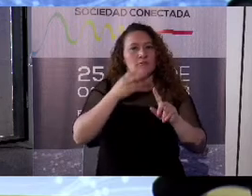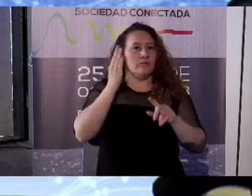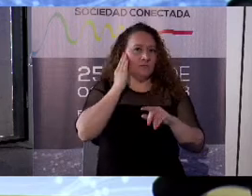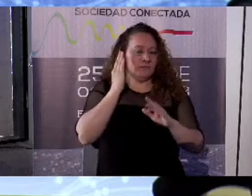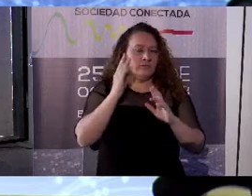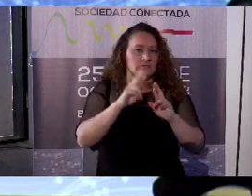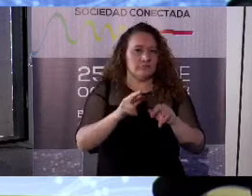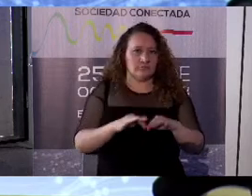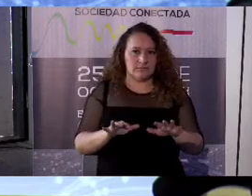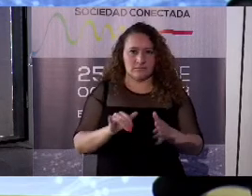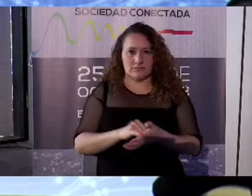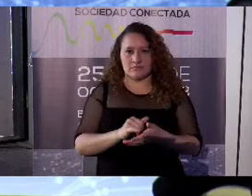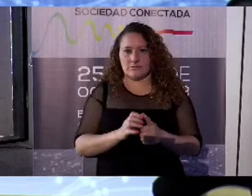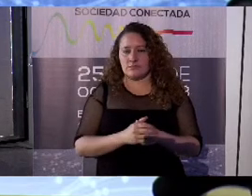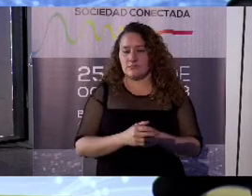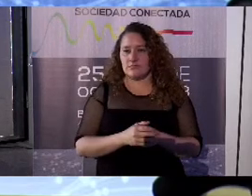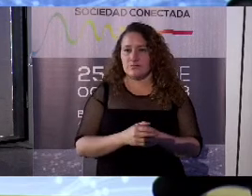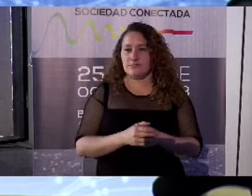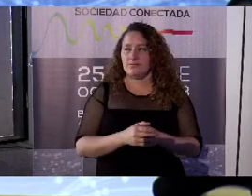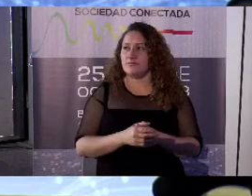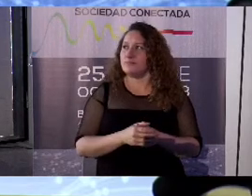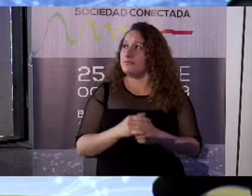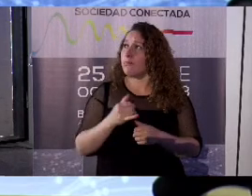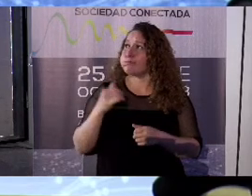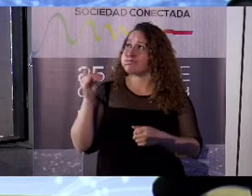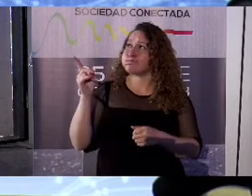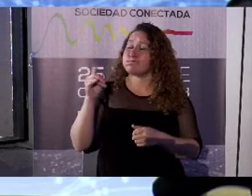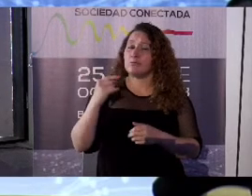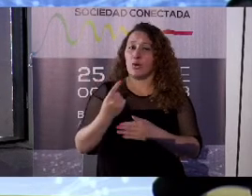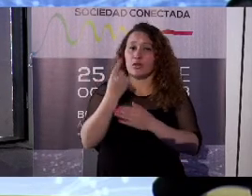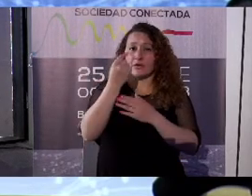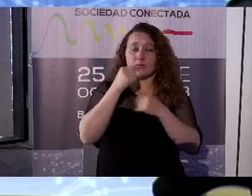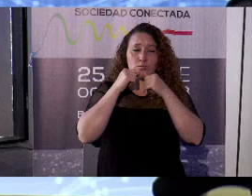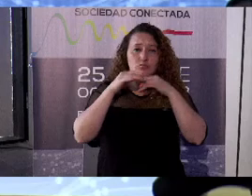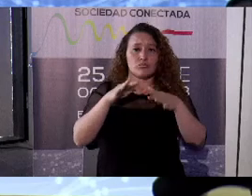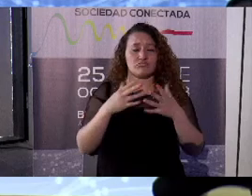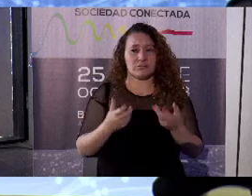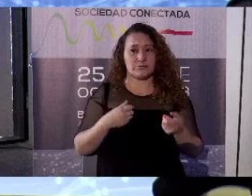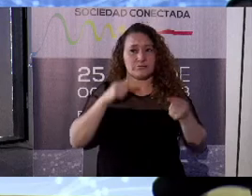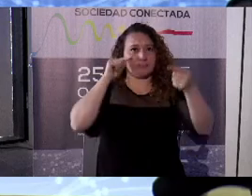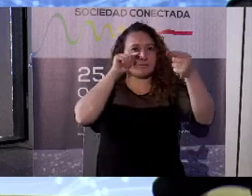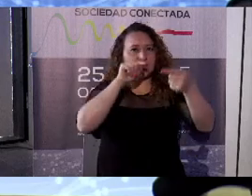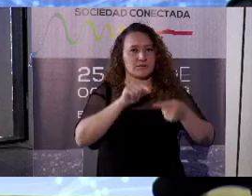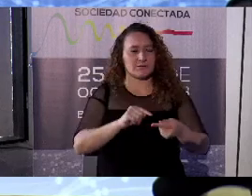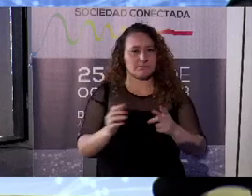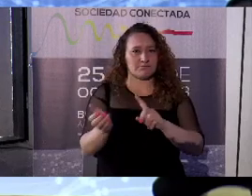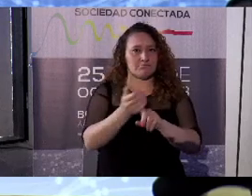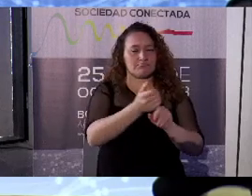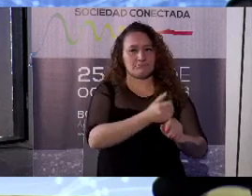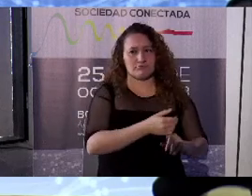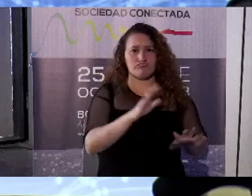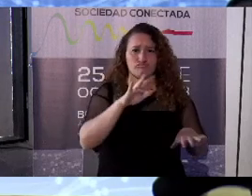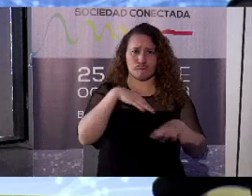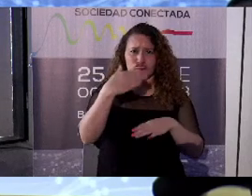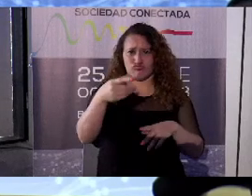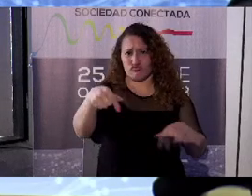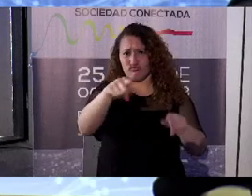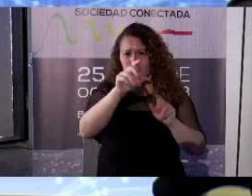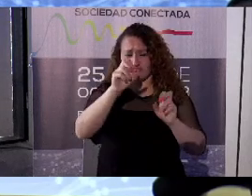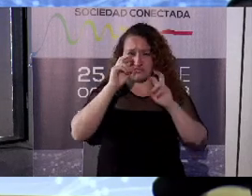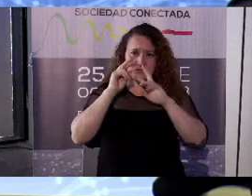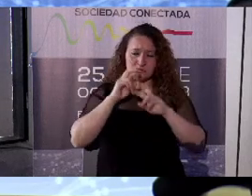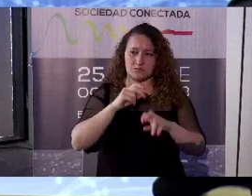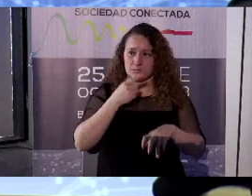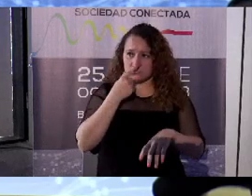internet eh aquí está la política pública las metas que queremos alcanzar ustedes las pueden luego consultar digamos que